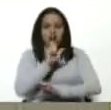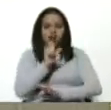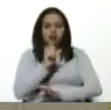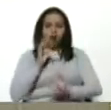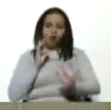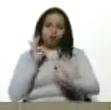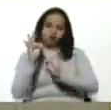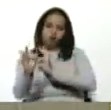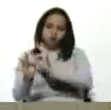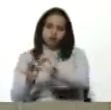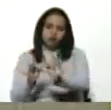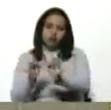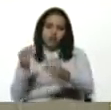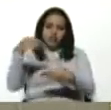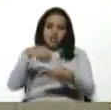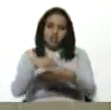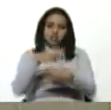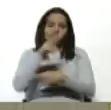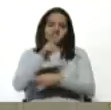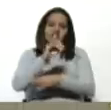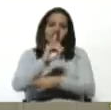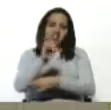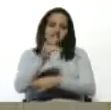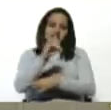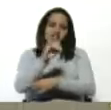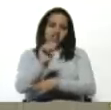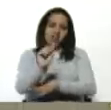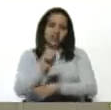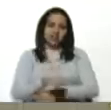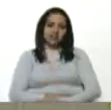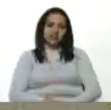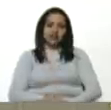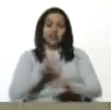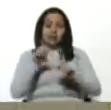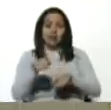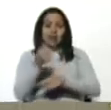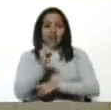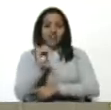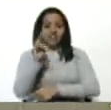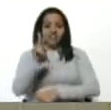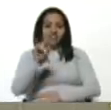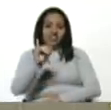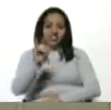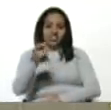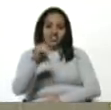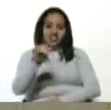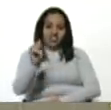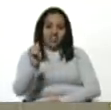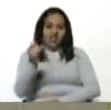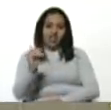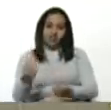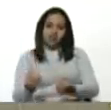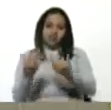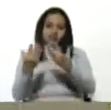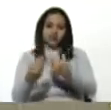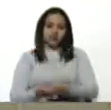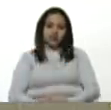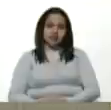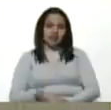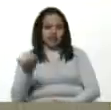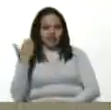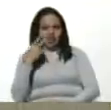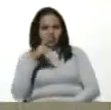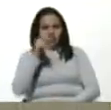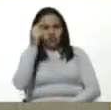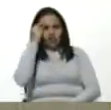contagió en el Vigía. También en el Vigía, donde ustedes saben que hay un foco activo que viene de 2 vías,